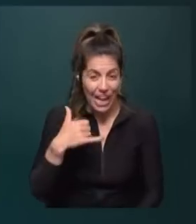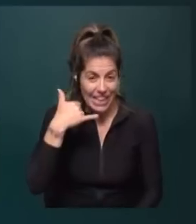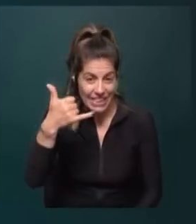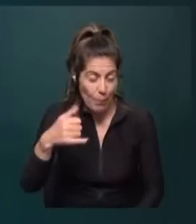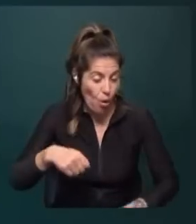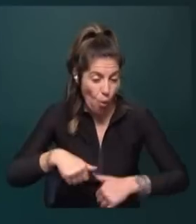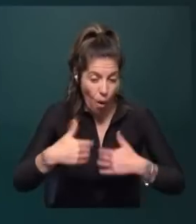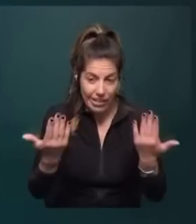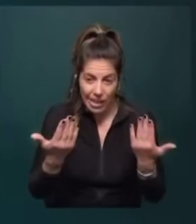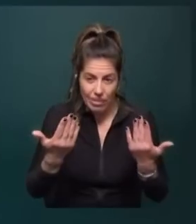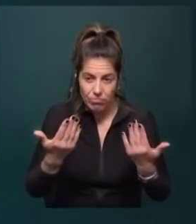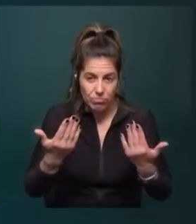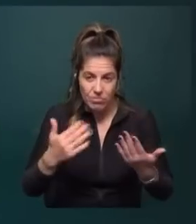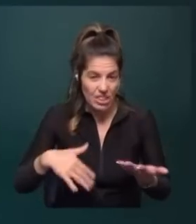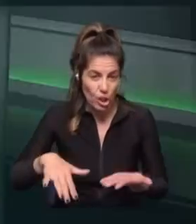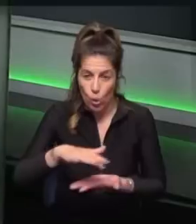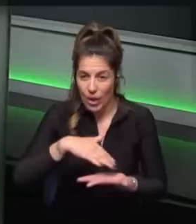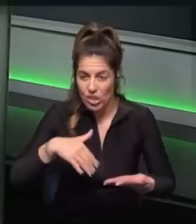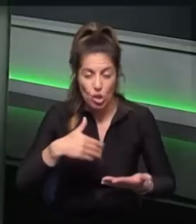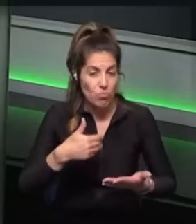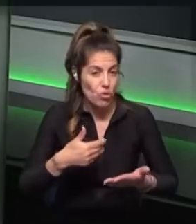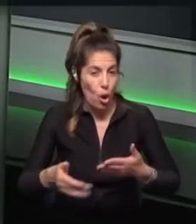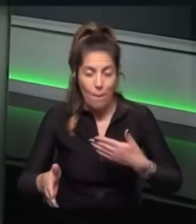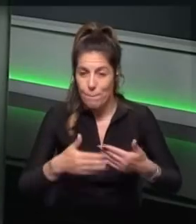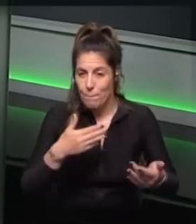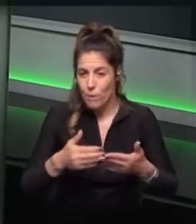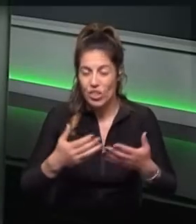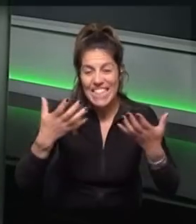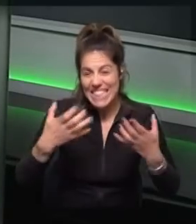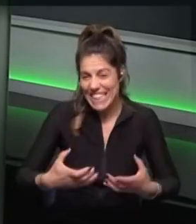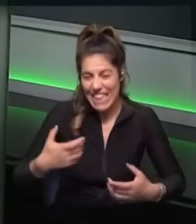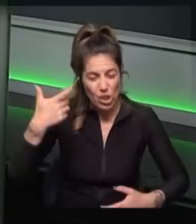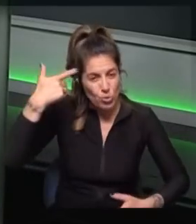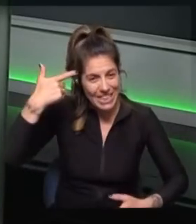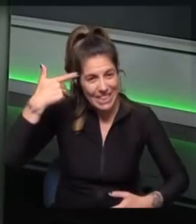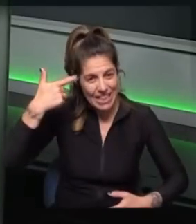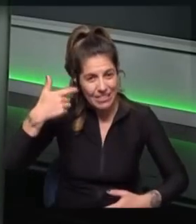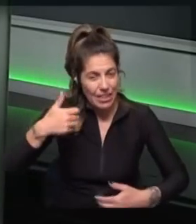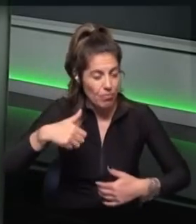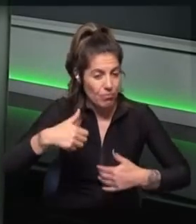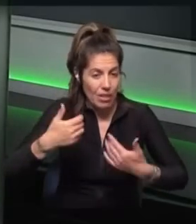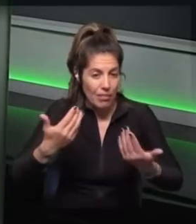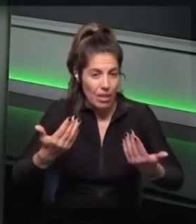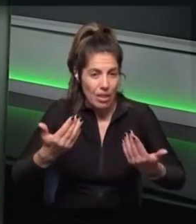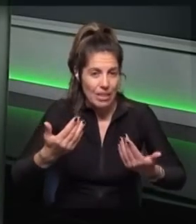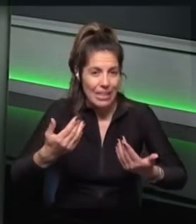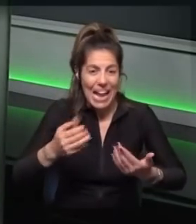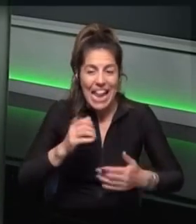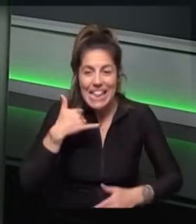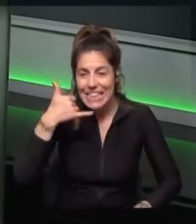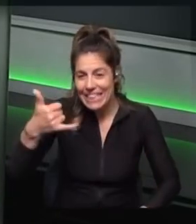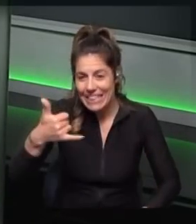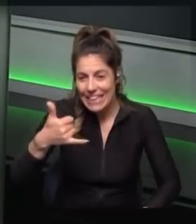circunstancia no tiene por qué ser este un intento de suicidio concretamente la ideación suicida las líneas